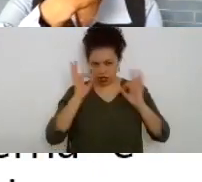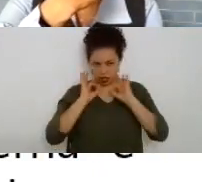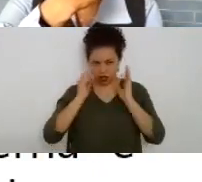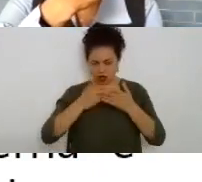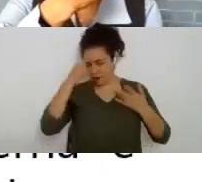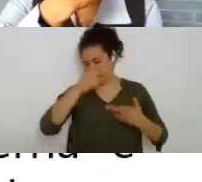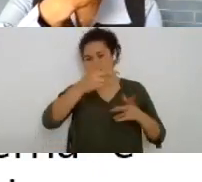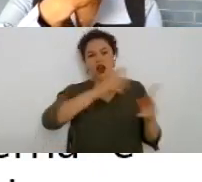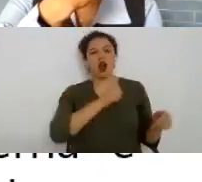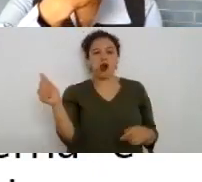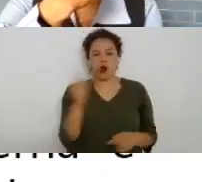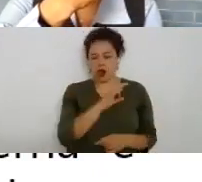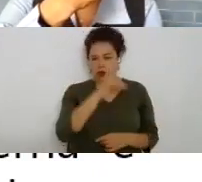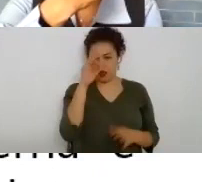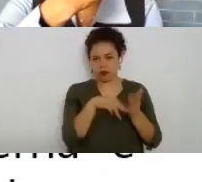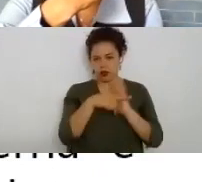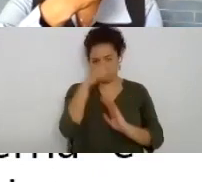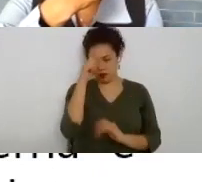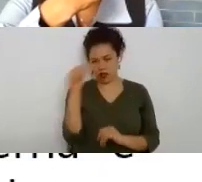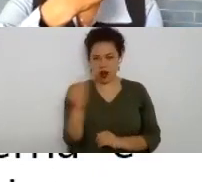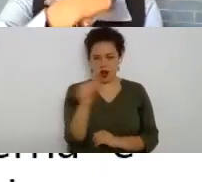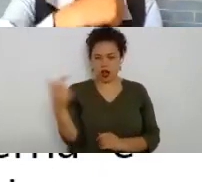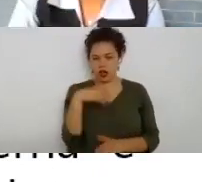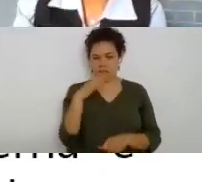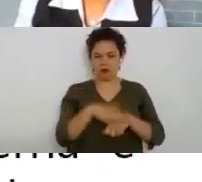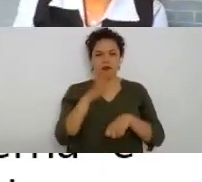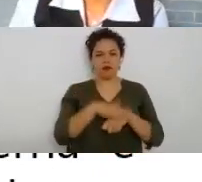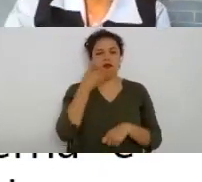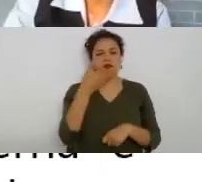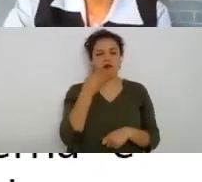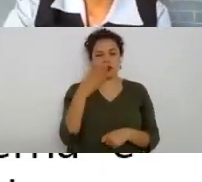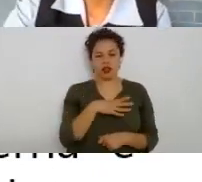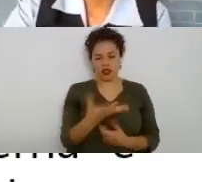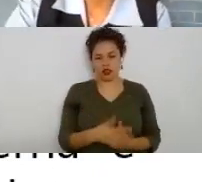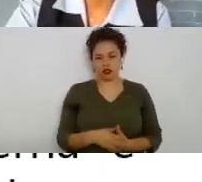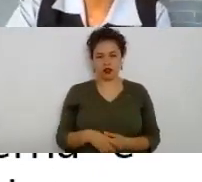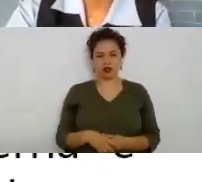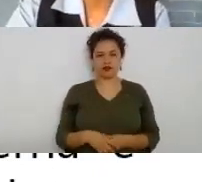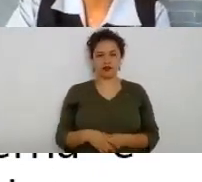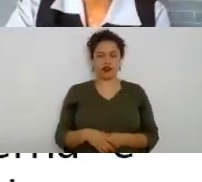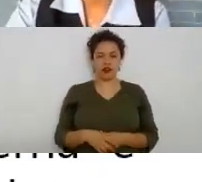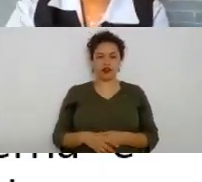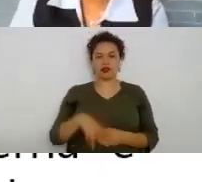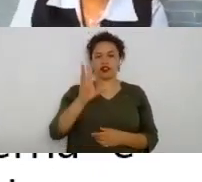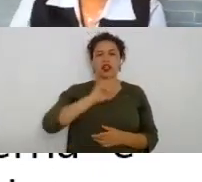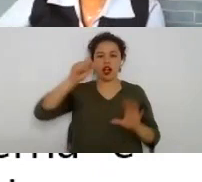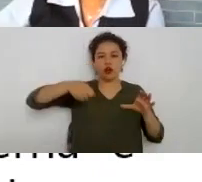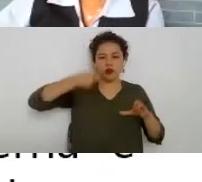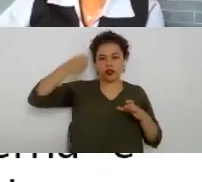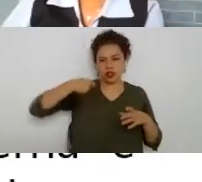víctimas. Aquí les voy a hablar de los más comunes, entre ellos que está el método de la cuchara.